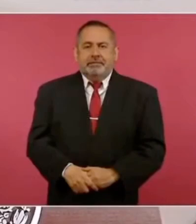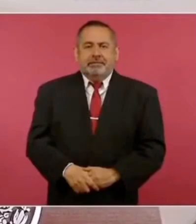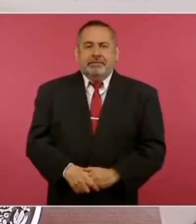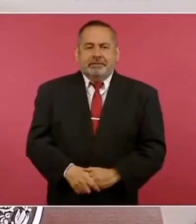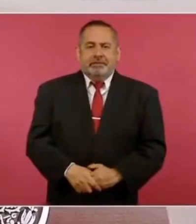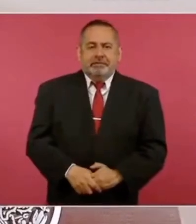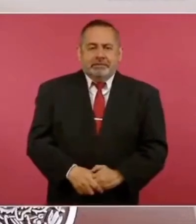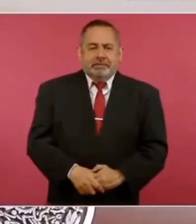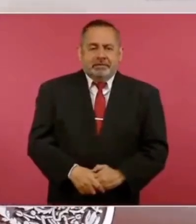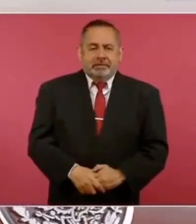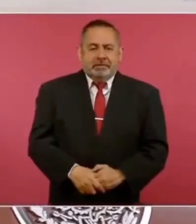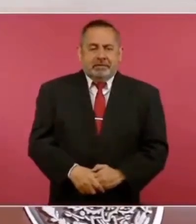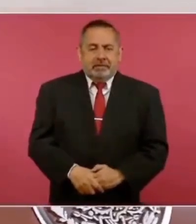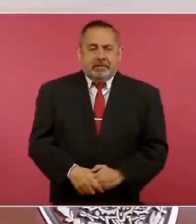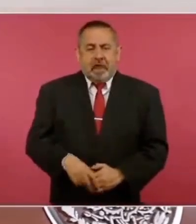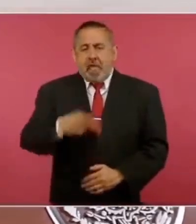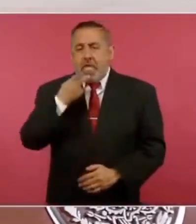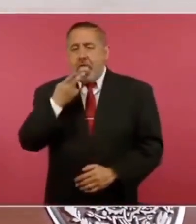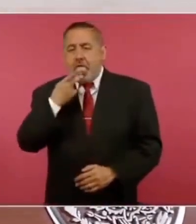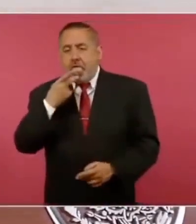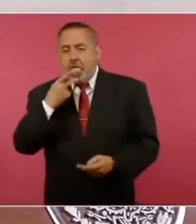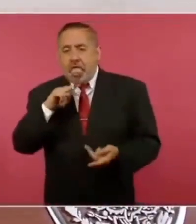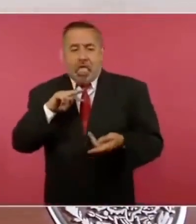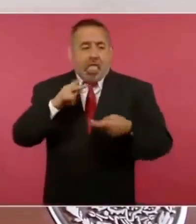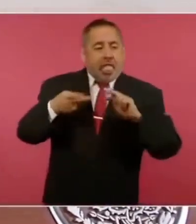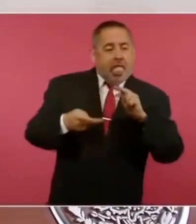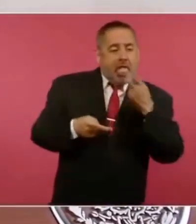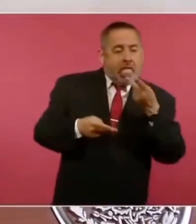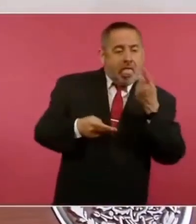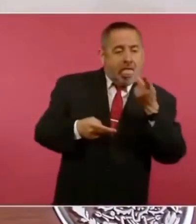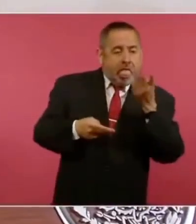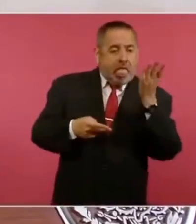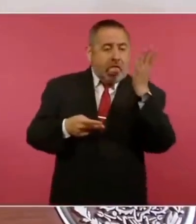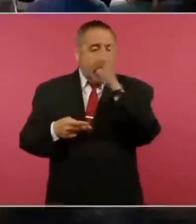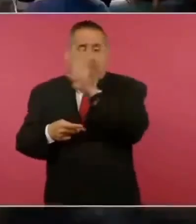Así como digo una cosa, digo la otra. O sea,